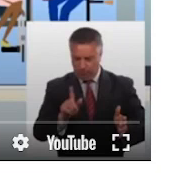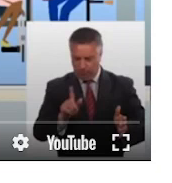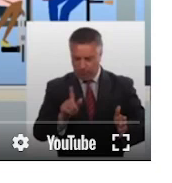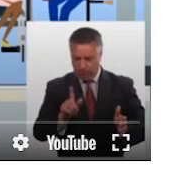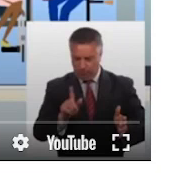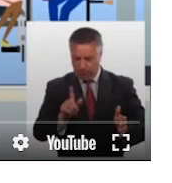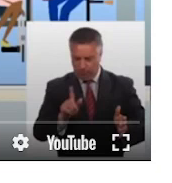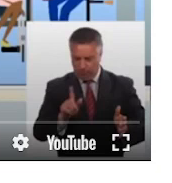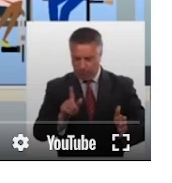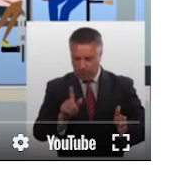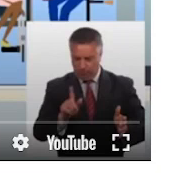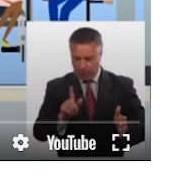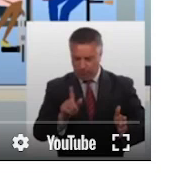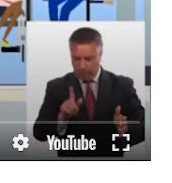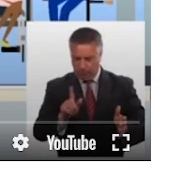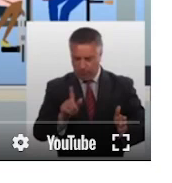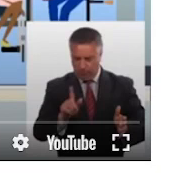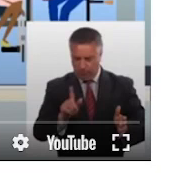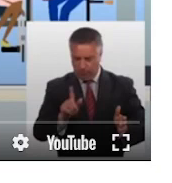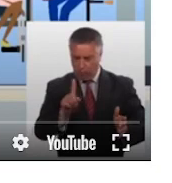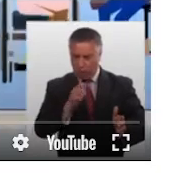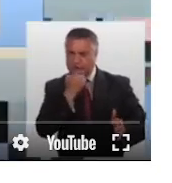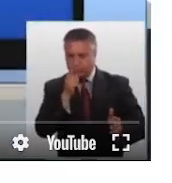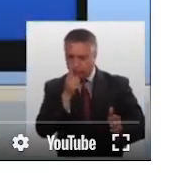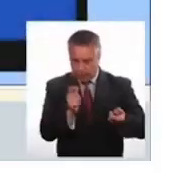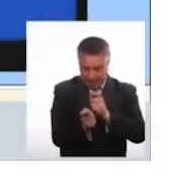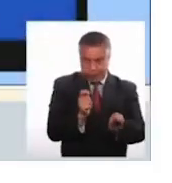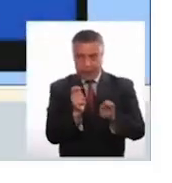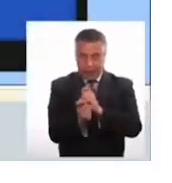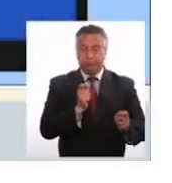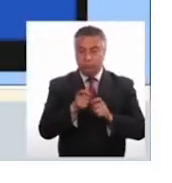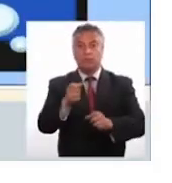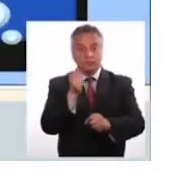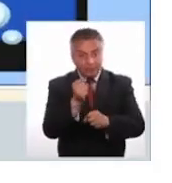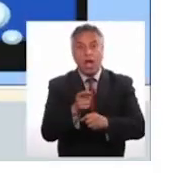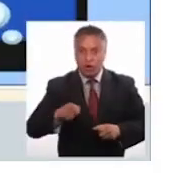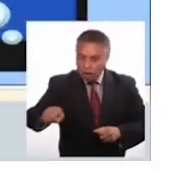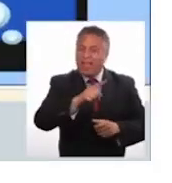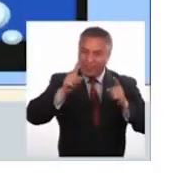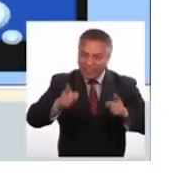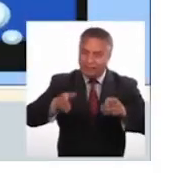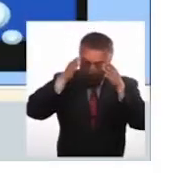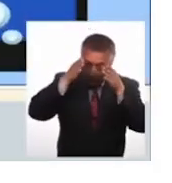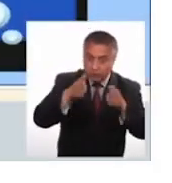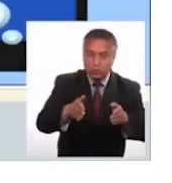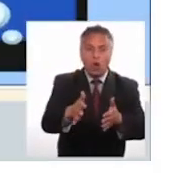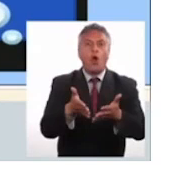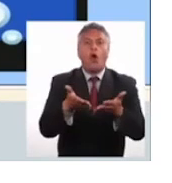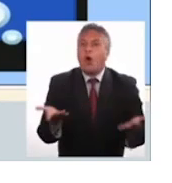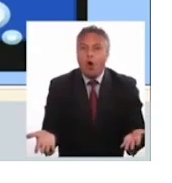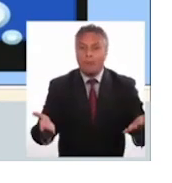el aprendizaje por el método de aprendizaje por investigación. El trabajo con los y las estudiantes debe ser focalizado desde